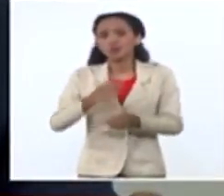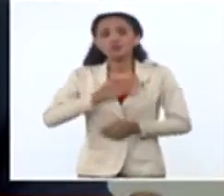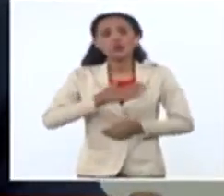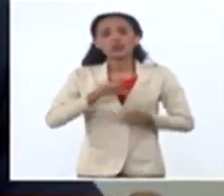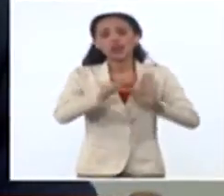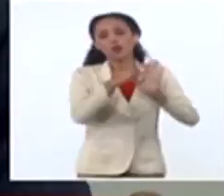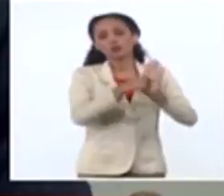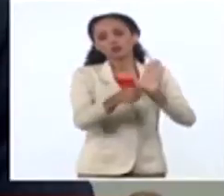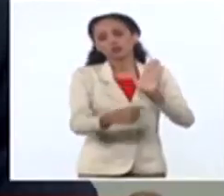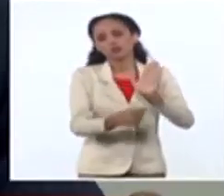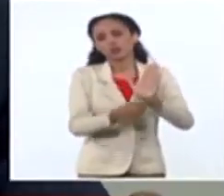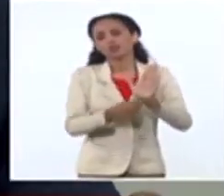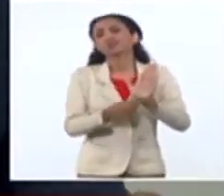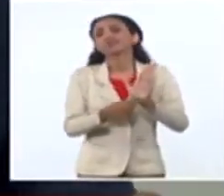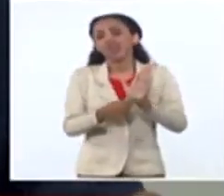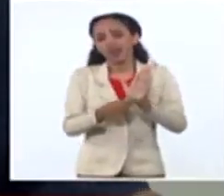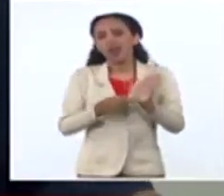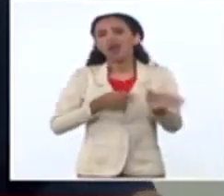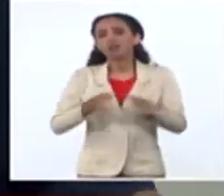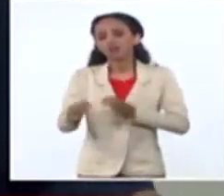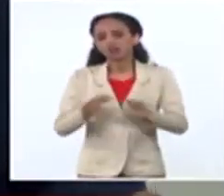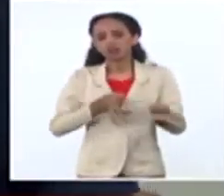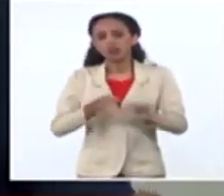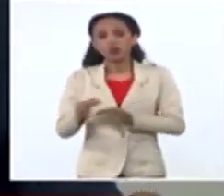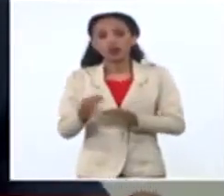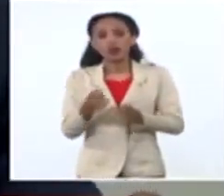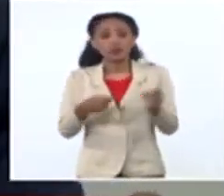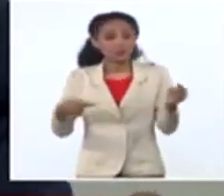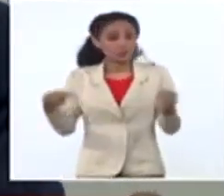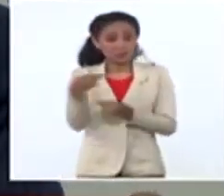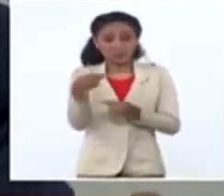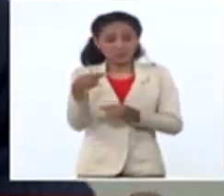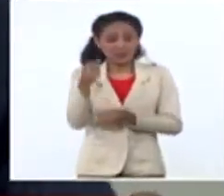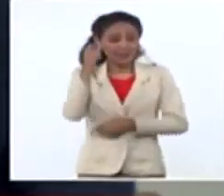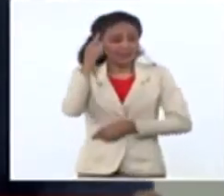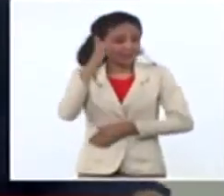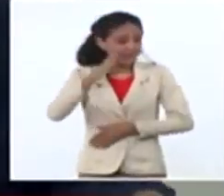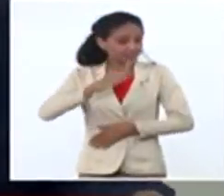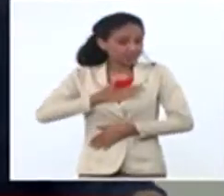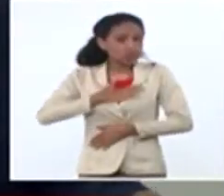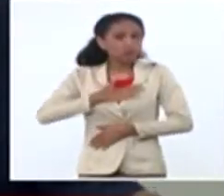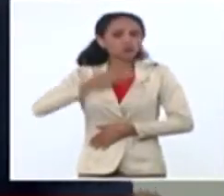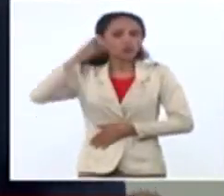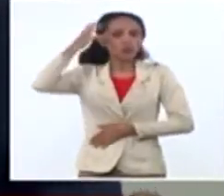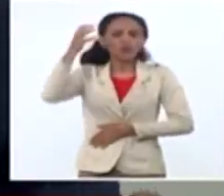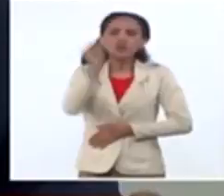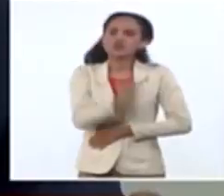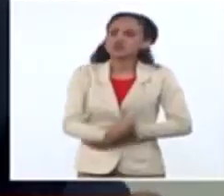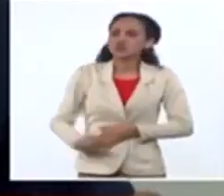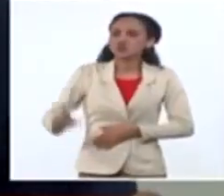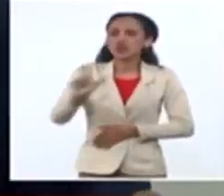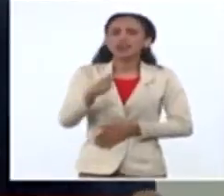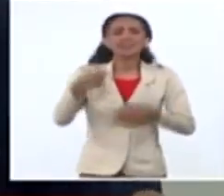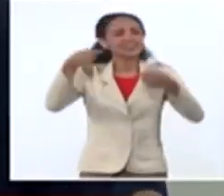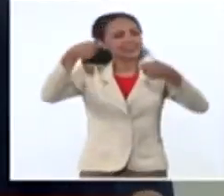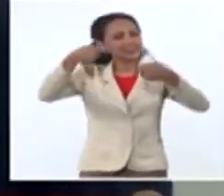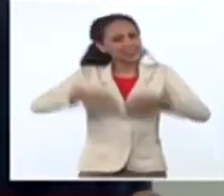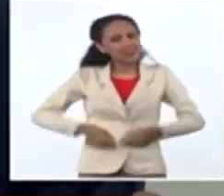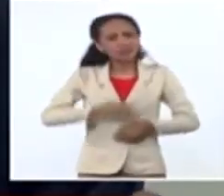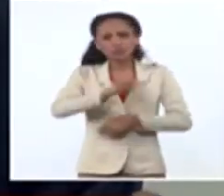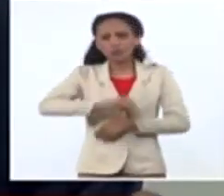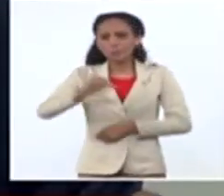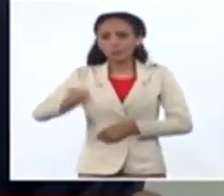más estricto apego a los principios de nuestro Estado socialista de derecho y